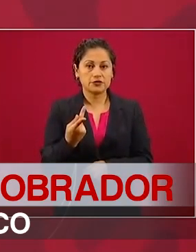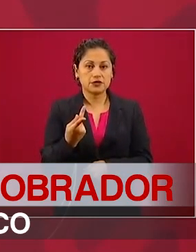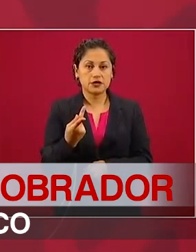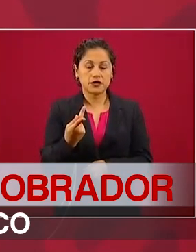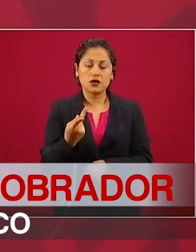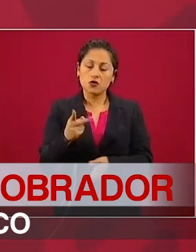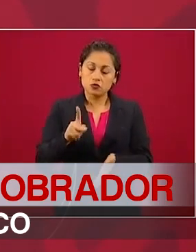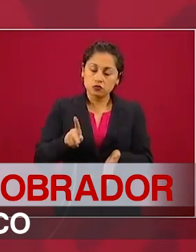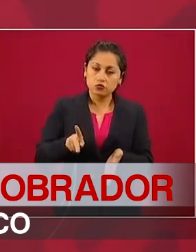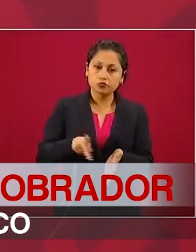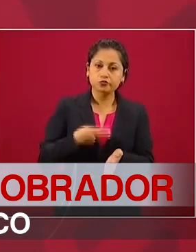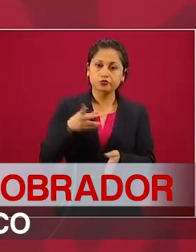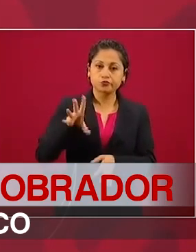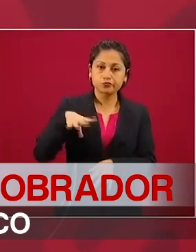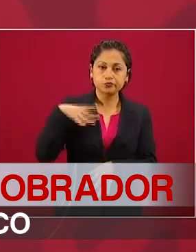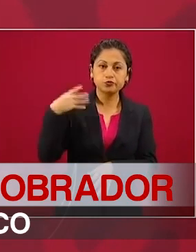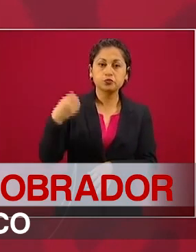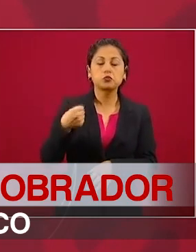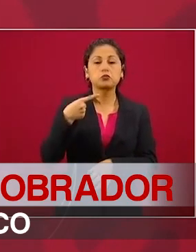volver a